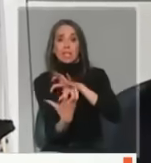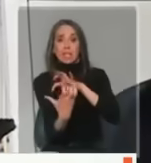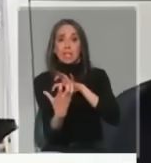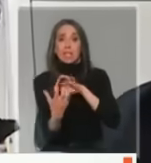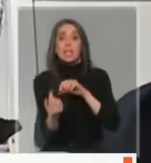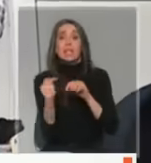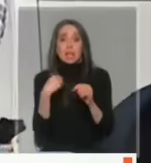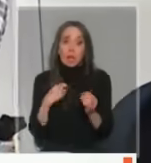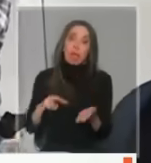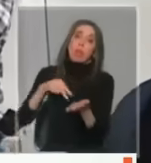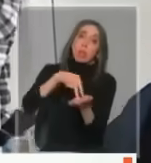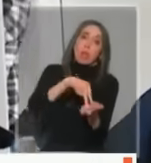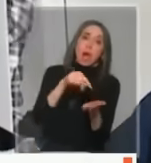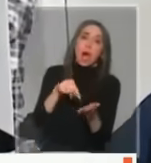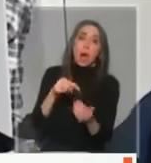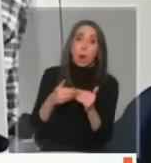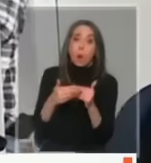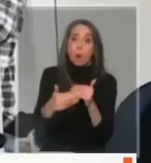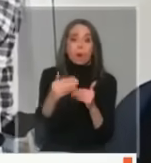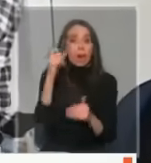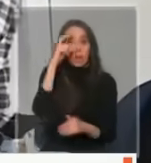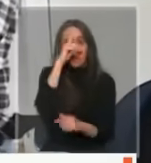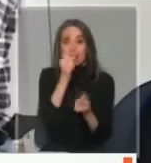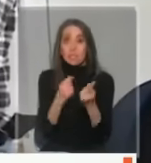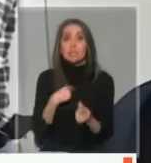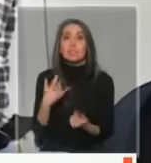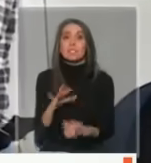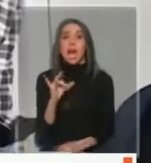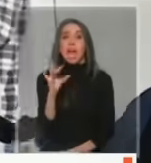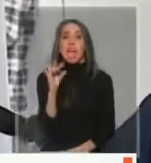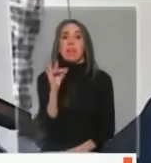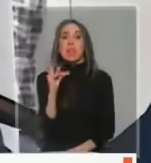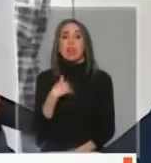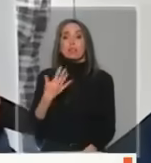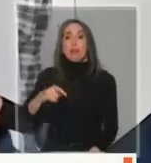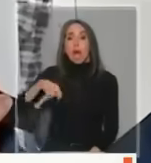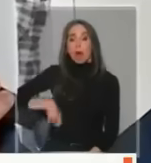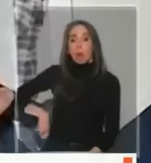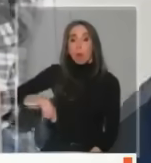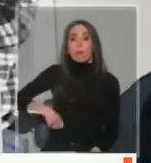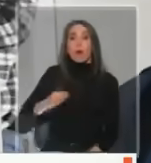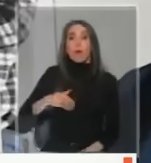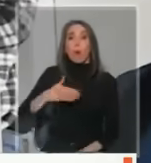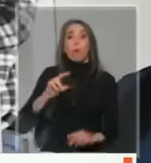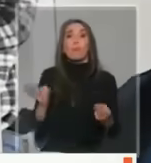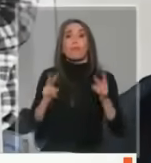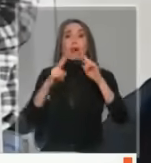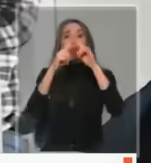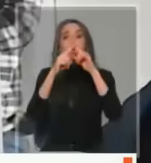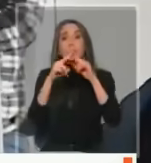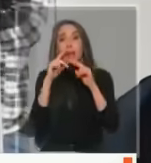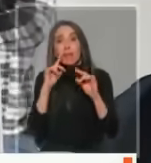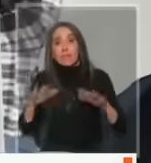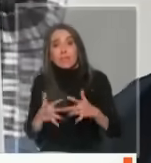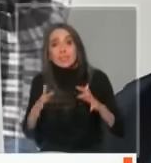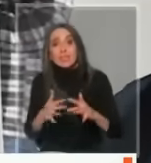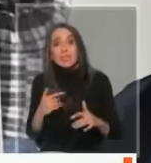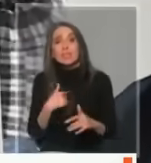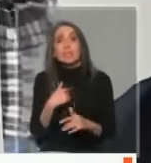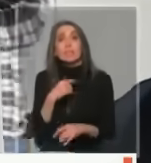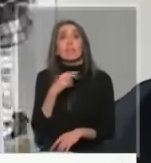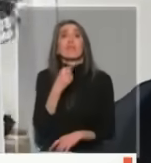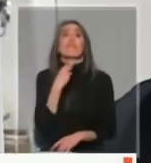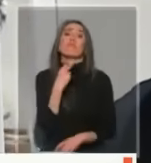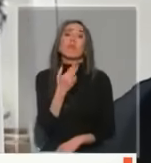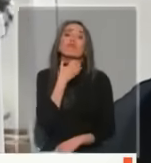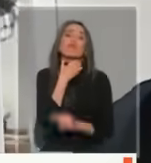ahora encuentro un poco difícil. Para la edad que tengo ya, estoy jubilado, así que de alguna forma vamos a salir adelante. Yo sé que va a costar un poco,